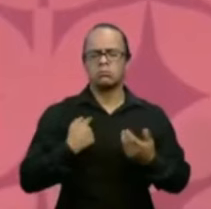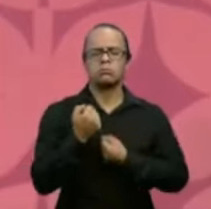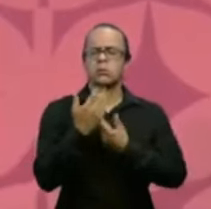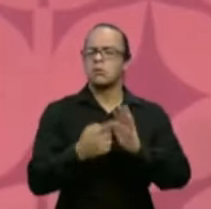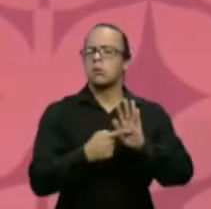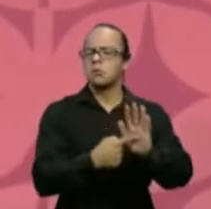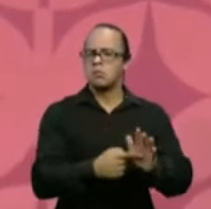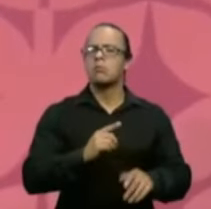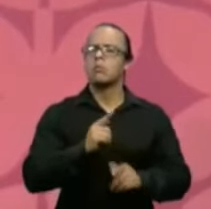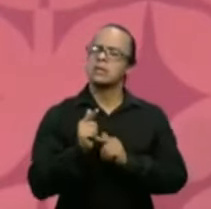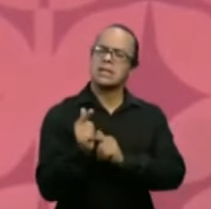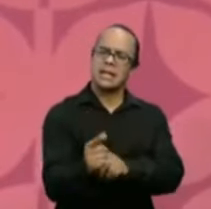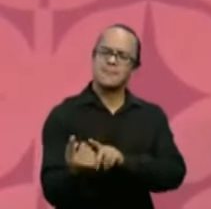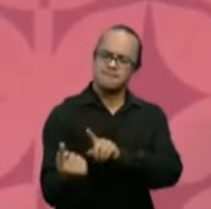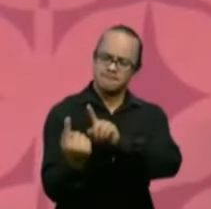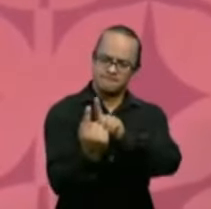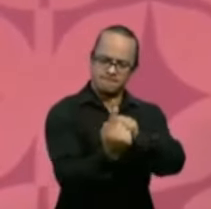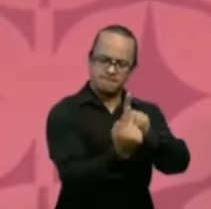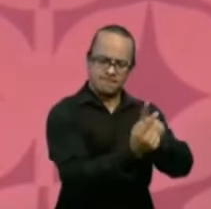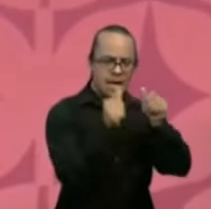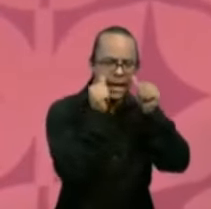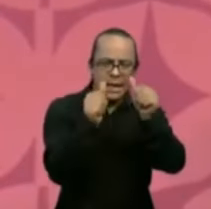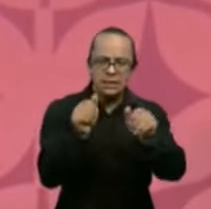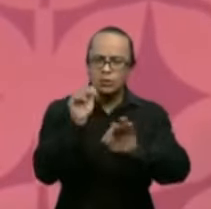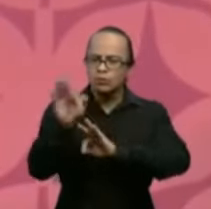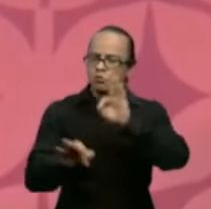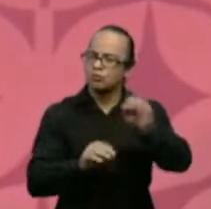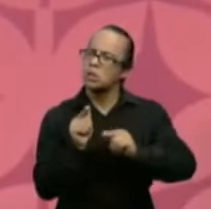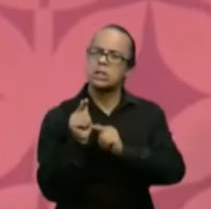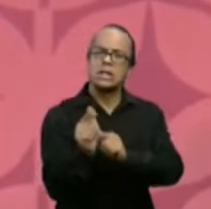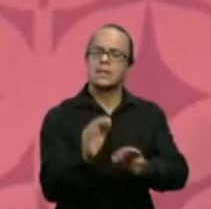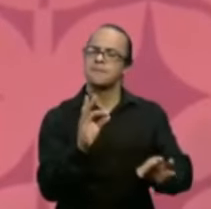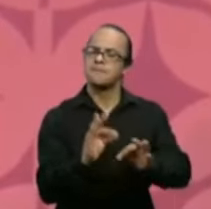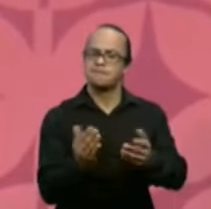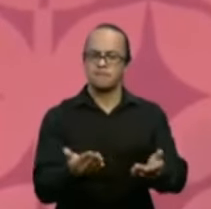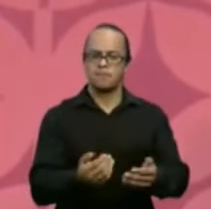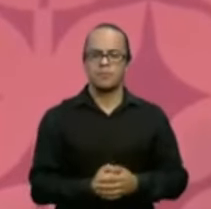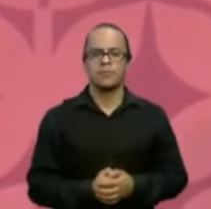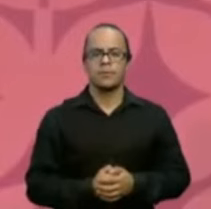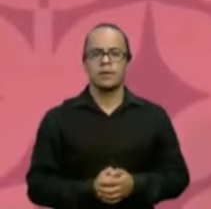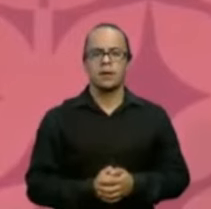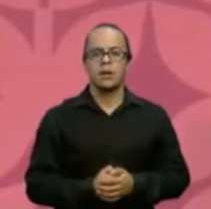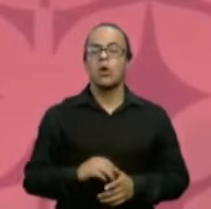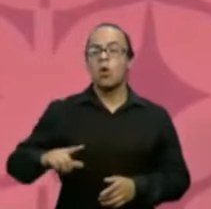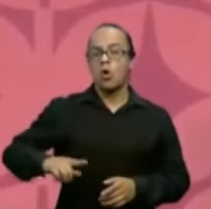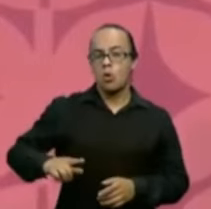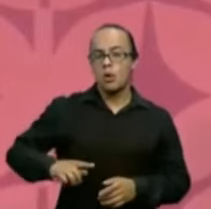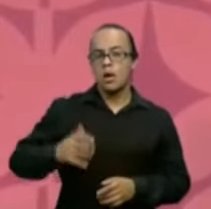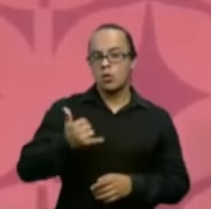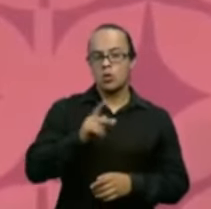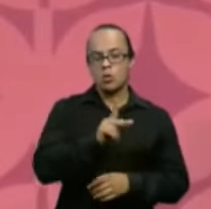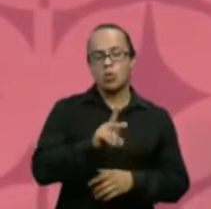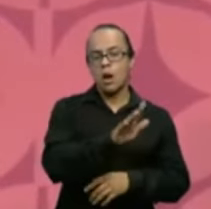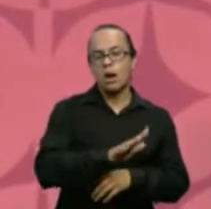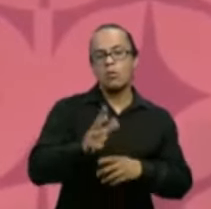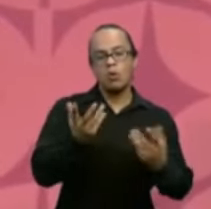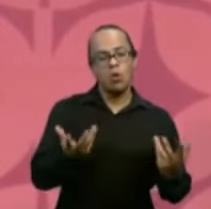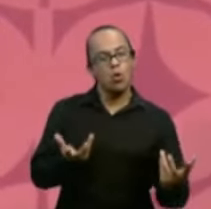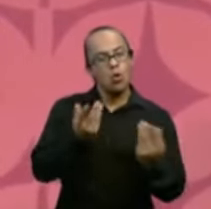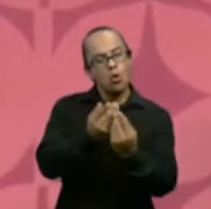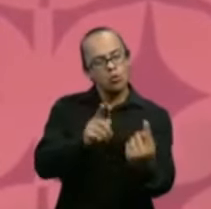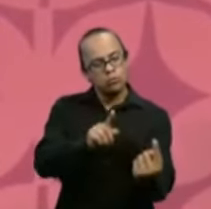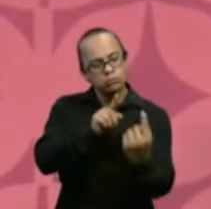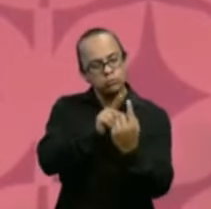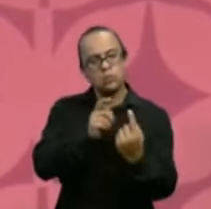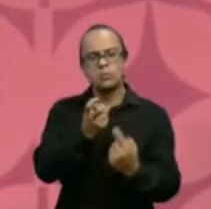seguiremos escuchando y los vamos a atender. Acercaremos al gobierno a la gente, por ello realizaremos